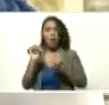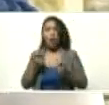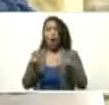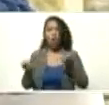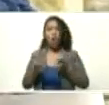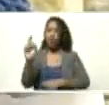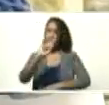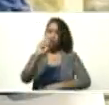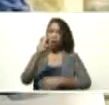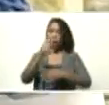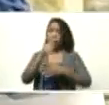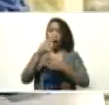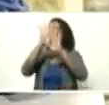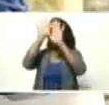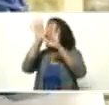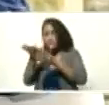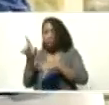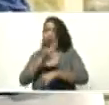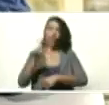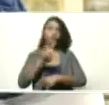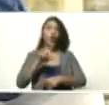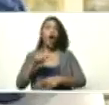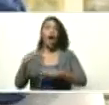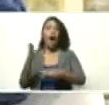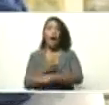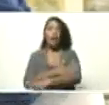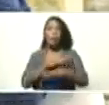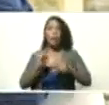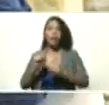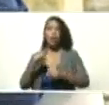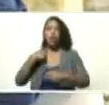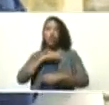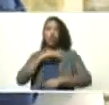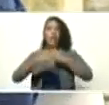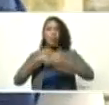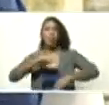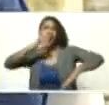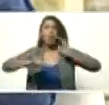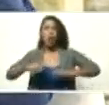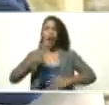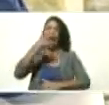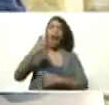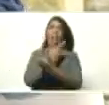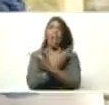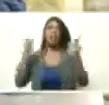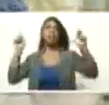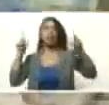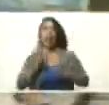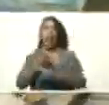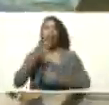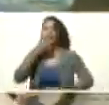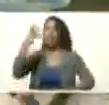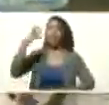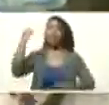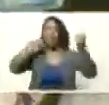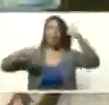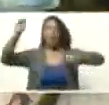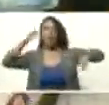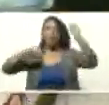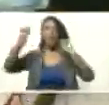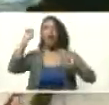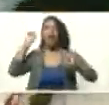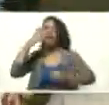van a alinear. Nosotros ante el imperialismo tocamos el tambor y gritamos libertad, y gritamos rebeldía,